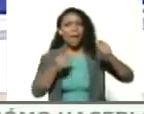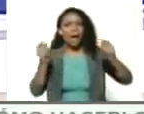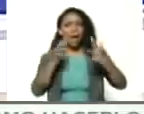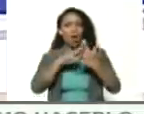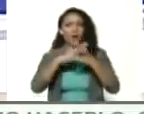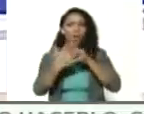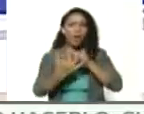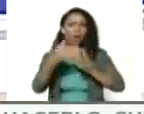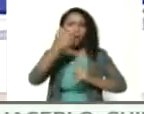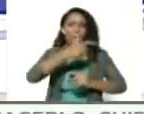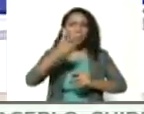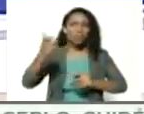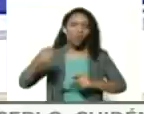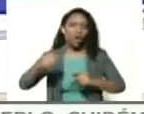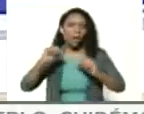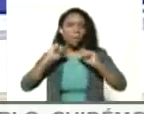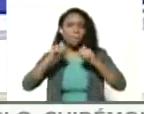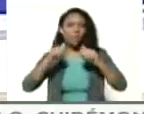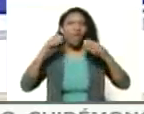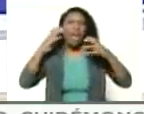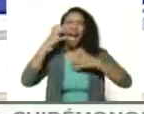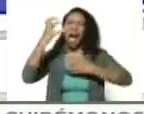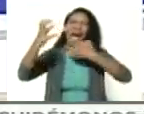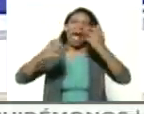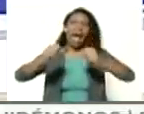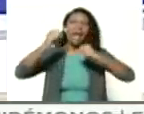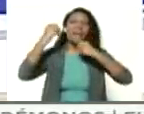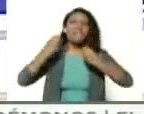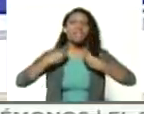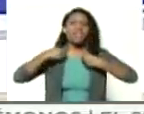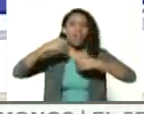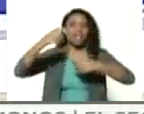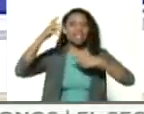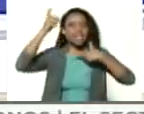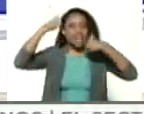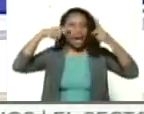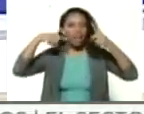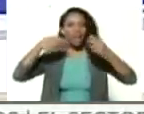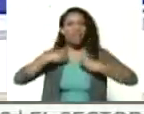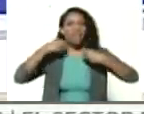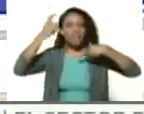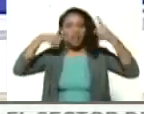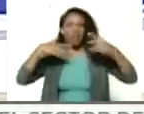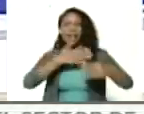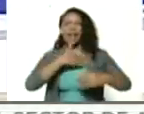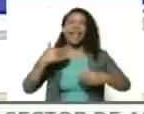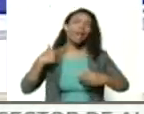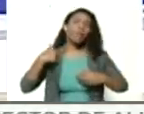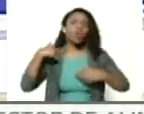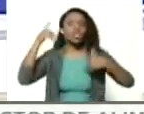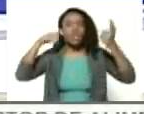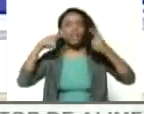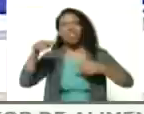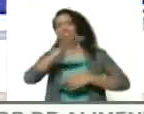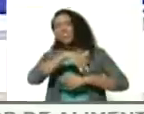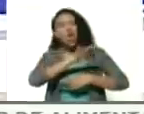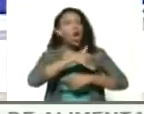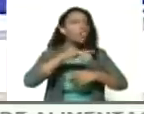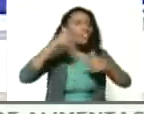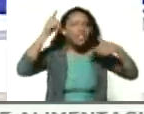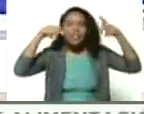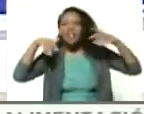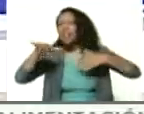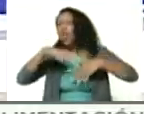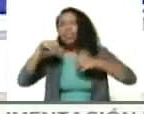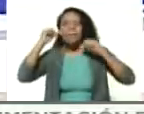barrios, y gritos de viva Chávez, queremos a Chávez, ¿dónde está Chávez? El 12 de